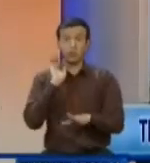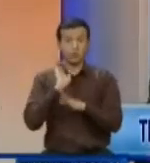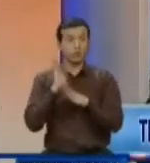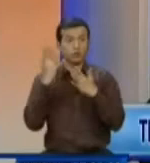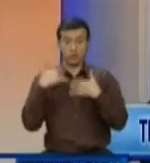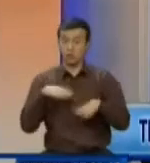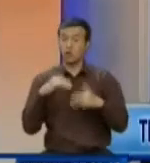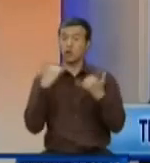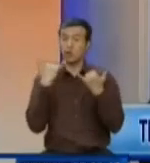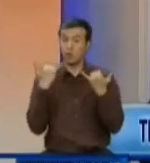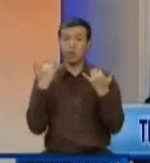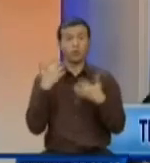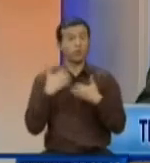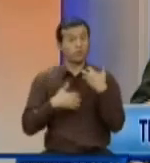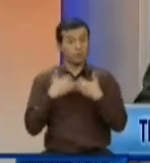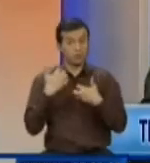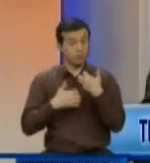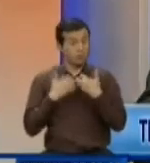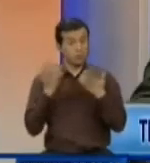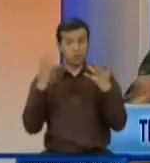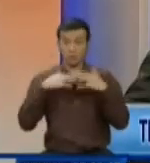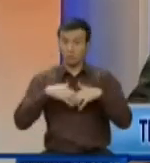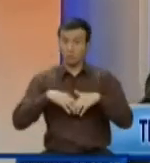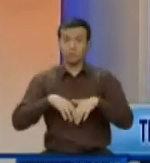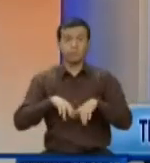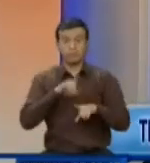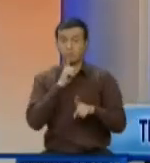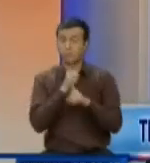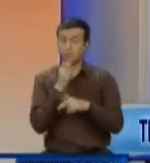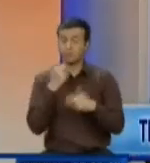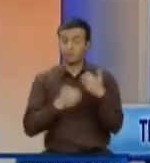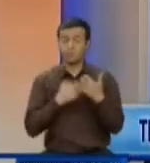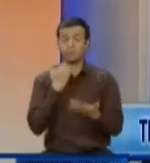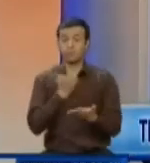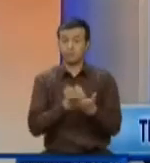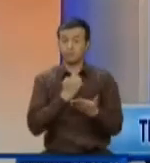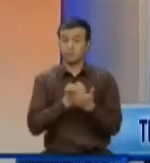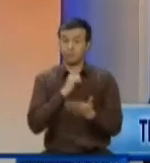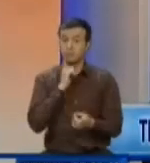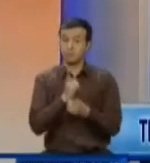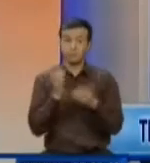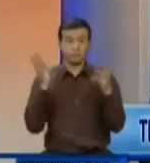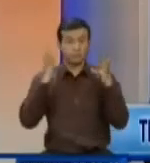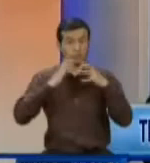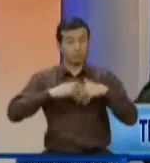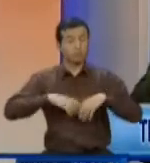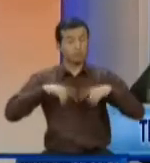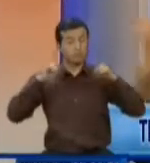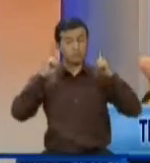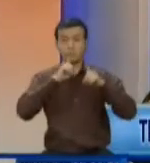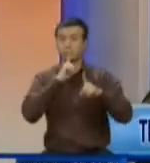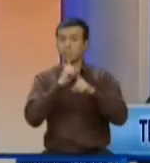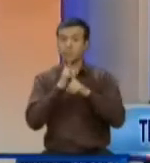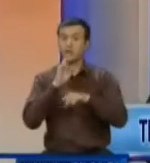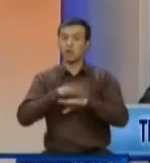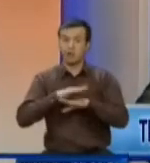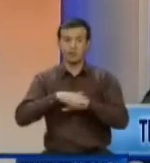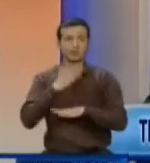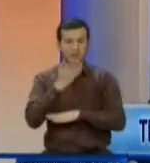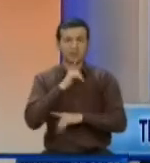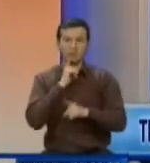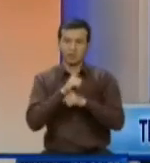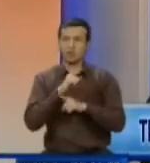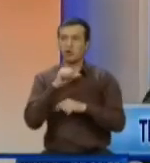enfrentando y está por seguir enfrentando en mayor medida una situación económica muy complicada por los factores que usted acaba de mencionar